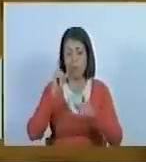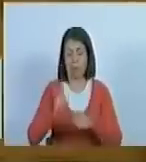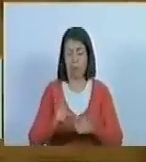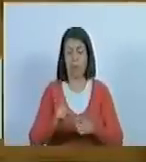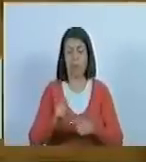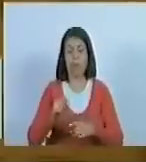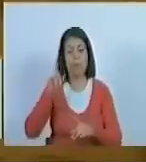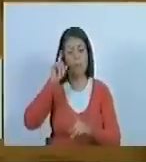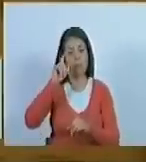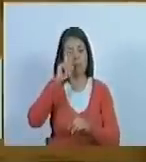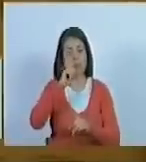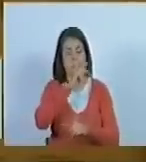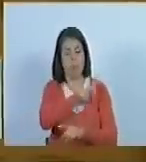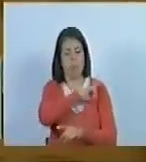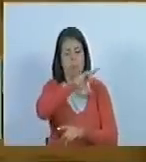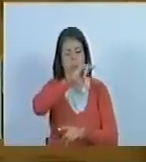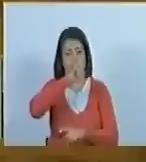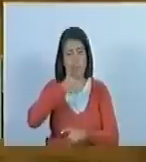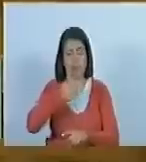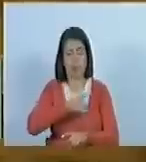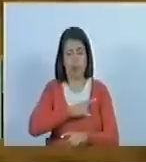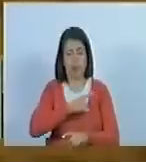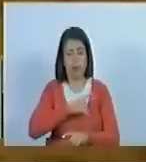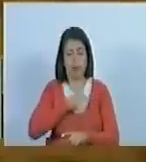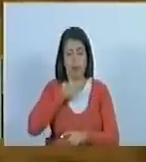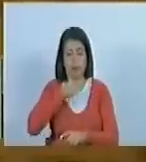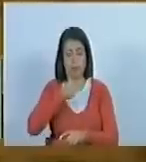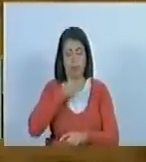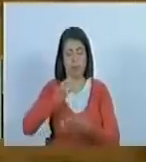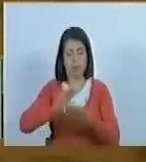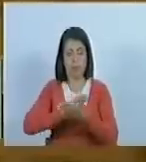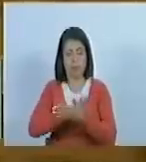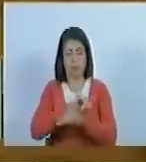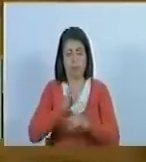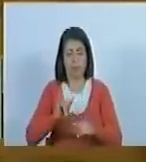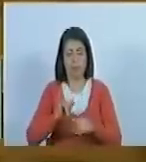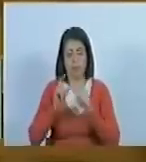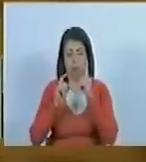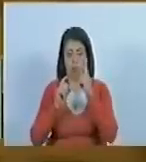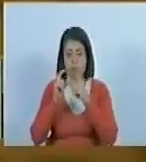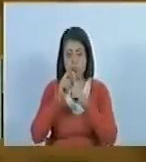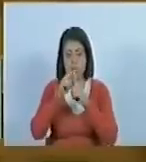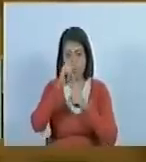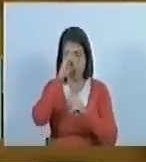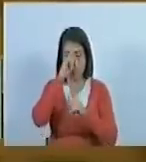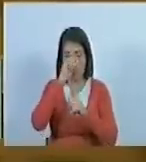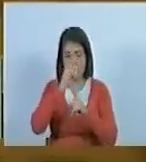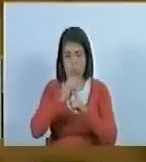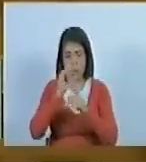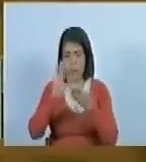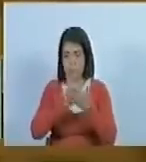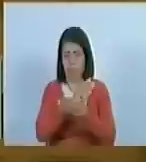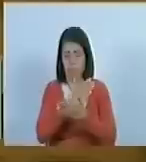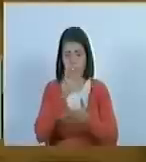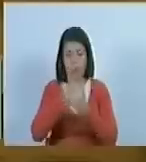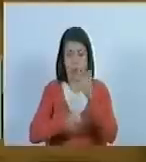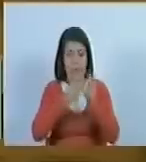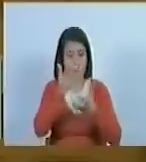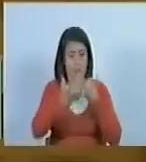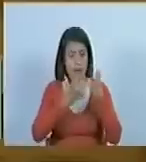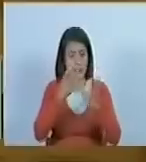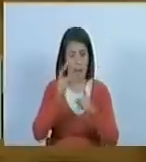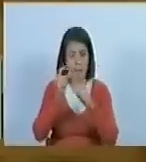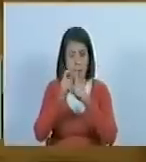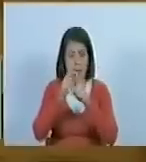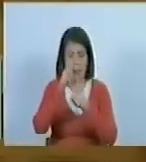decano de alguna facultad de periodismo, eliminaría una palabra: objetividad, la quitaría, la quemaría.